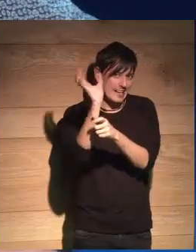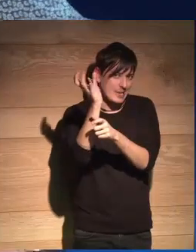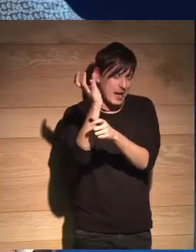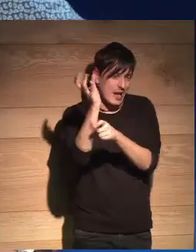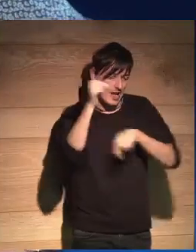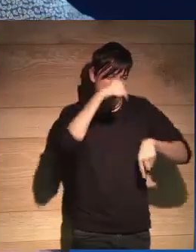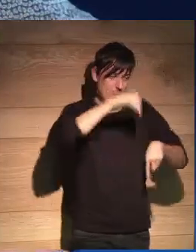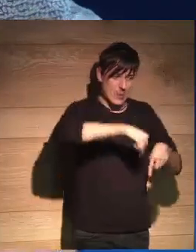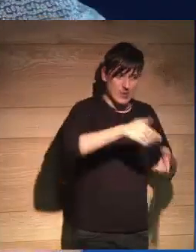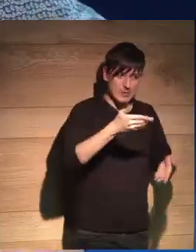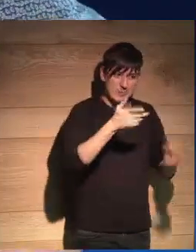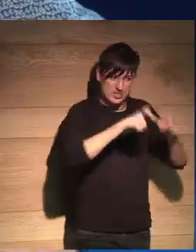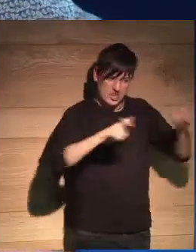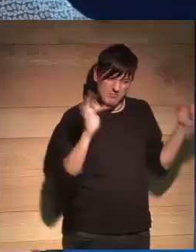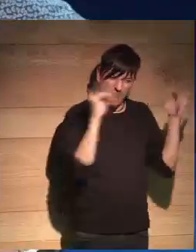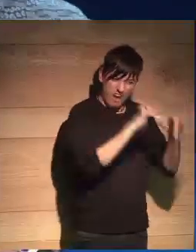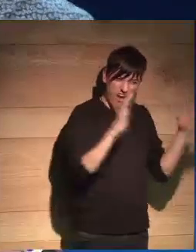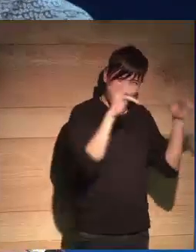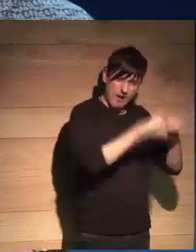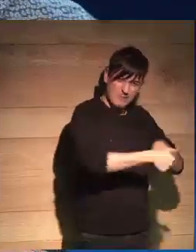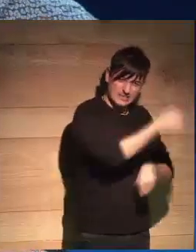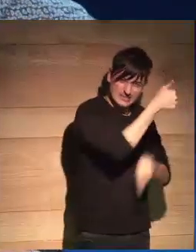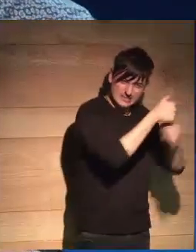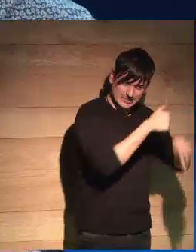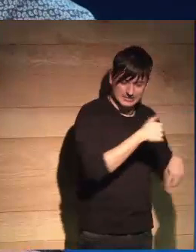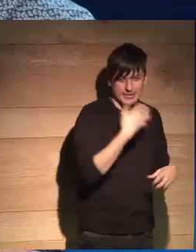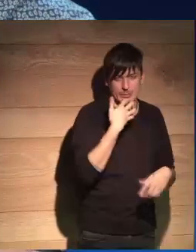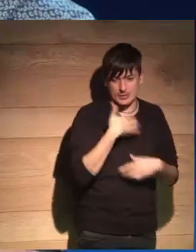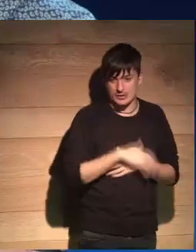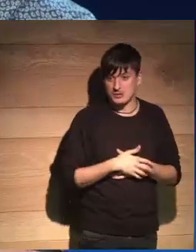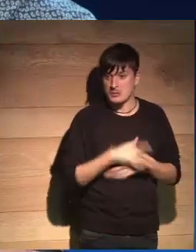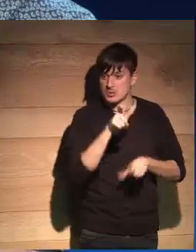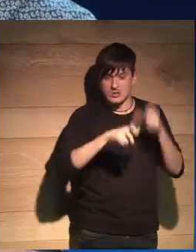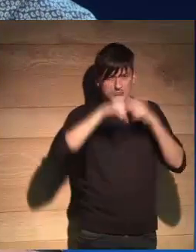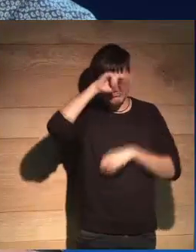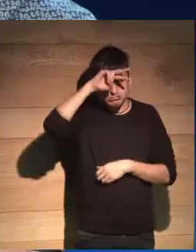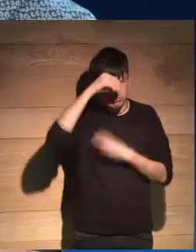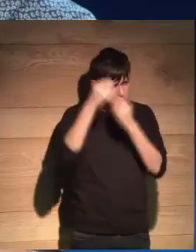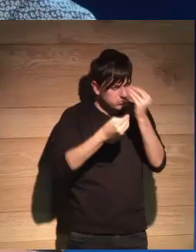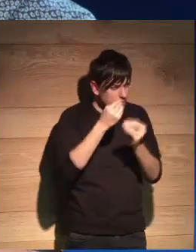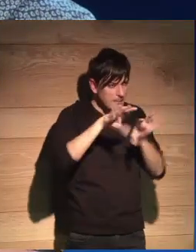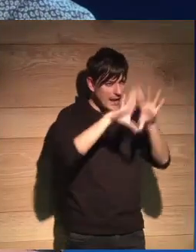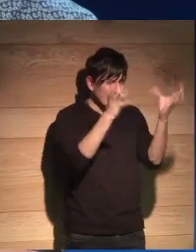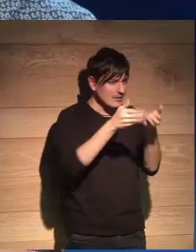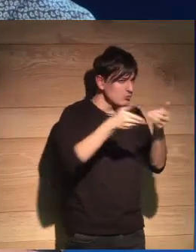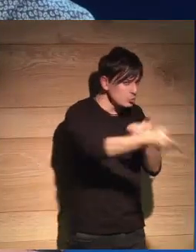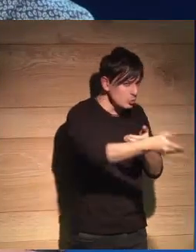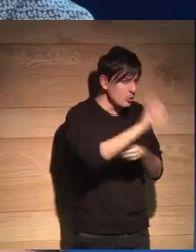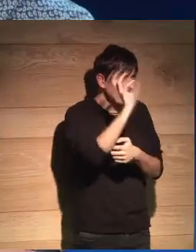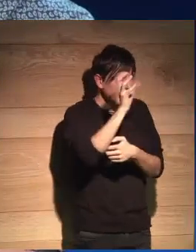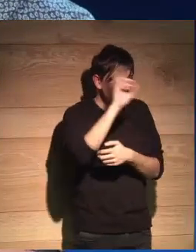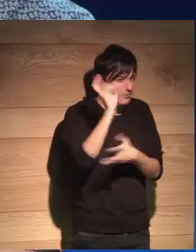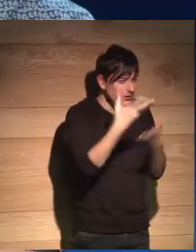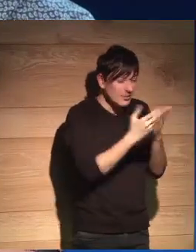presentación de hoy. Y estos días está mucha gente pensando sobre estos temas, desde hace tiempo, claro, preocupados por el futuro del planeta. Tú en el libro